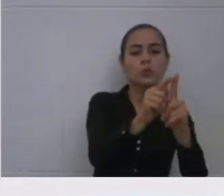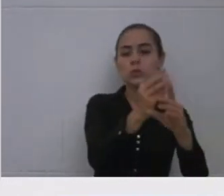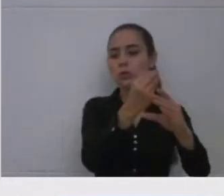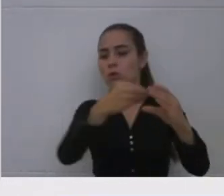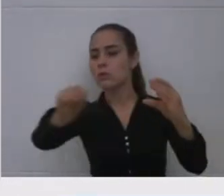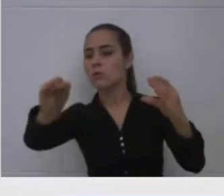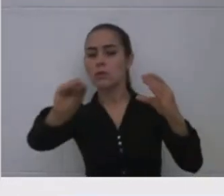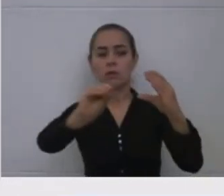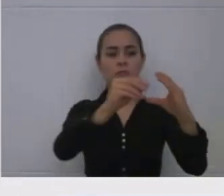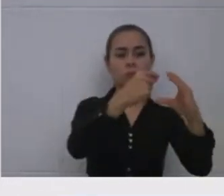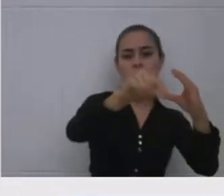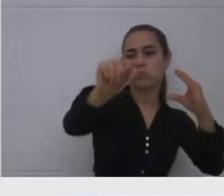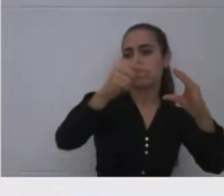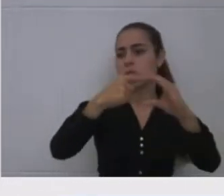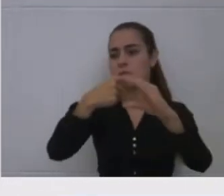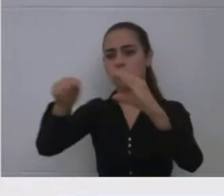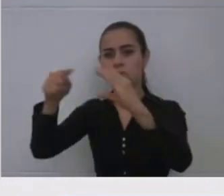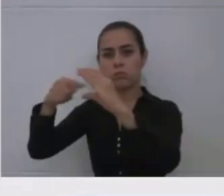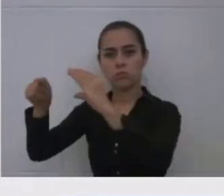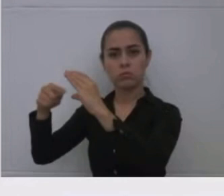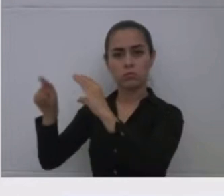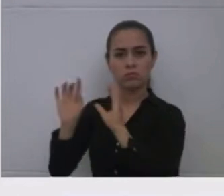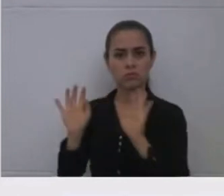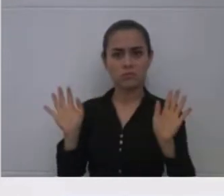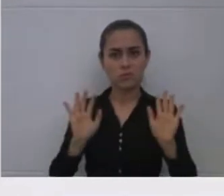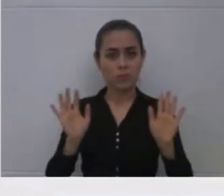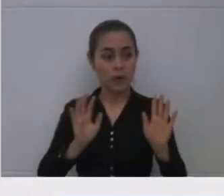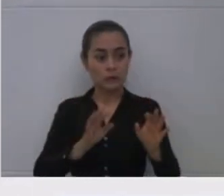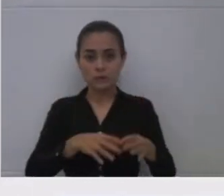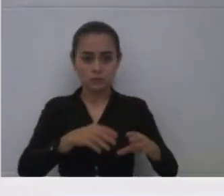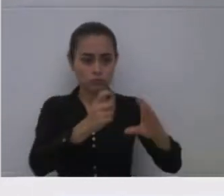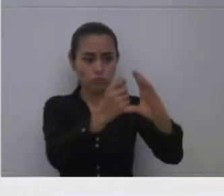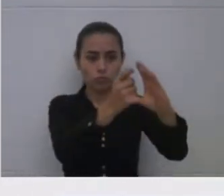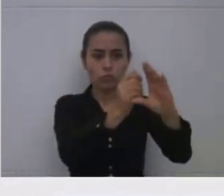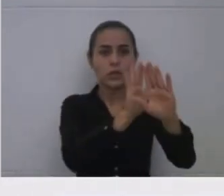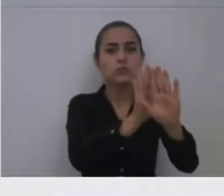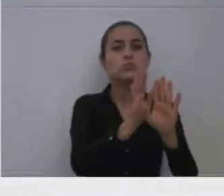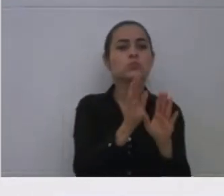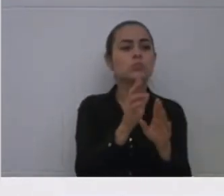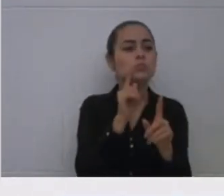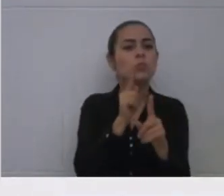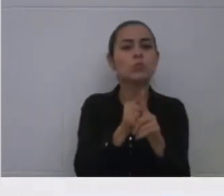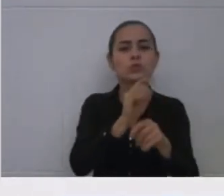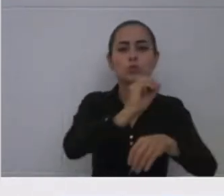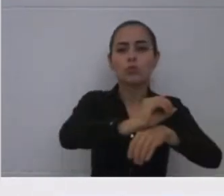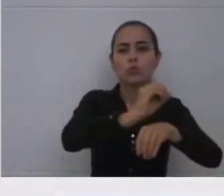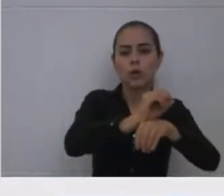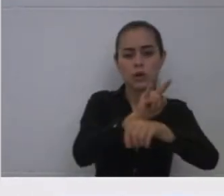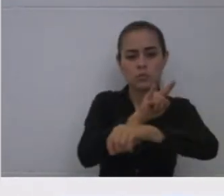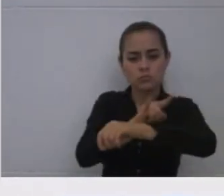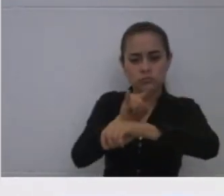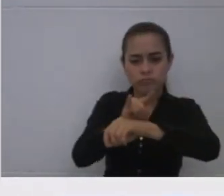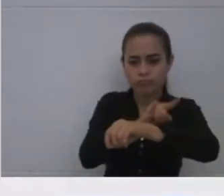Yo manifestaba que la Contraloría tenía que ser un organismo de control independiente, que tuviera verdaderos dientes.